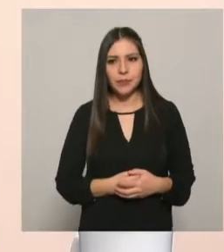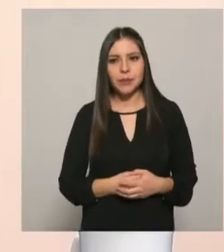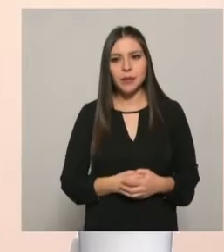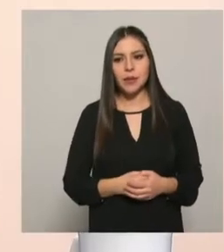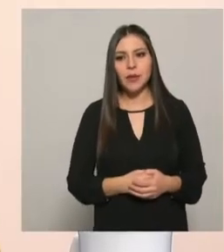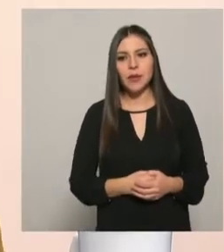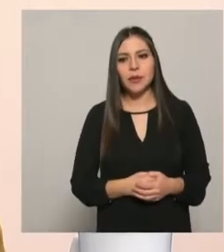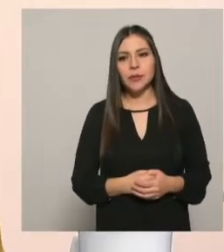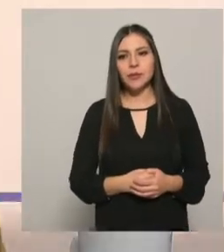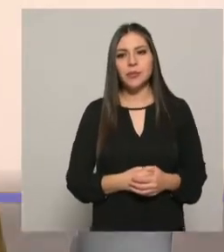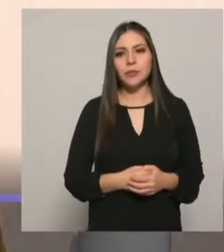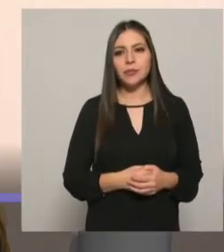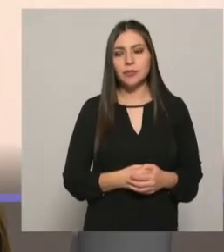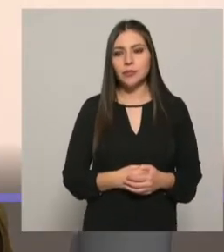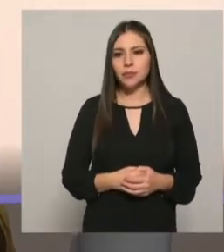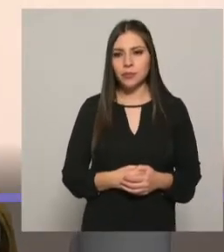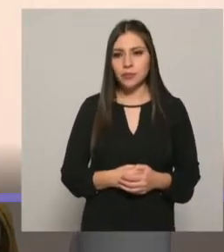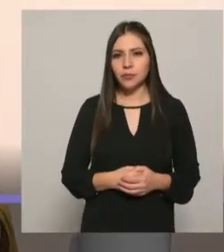recordando al maestro